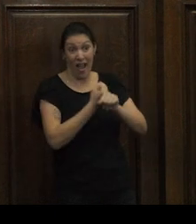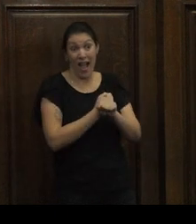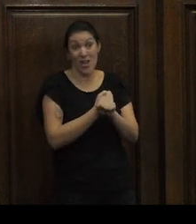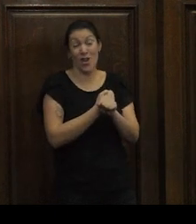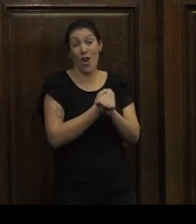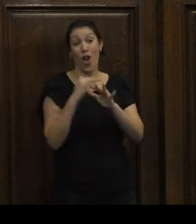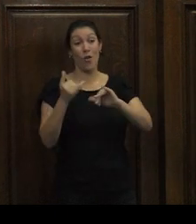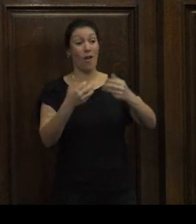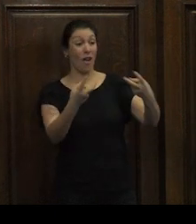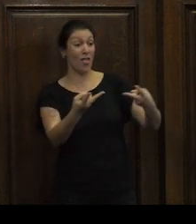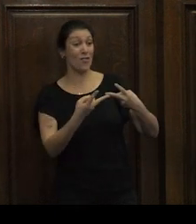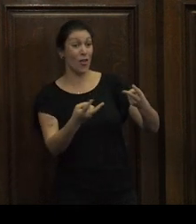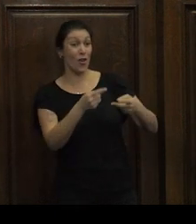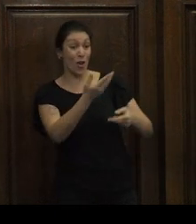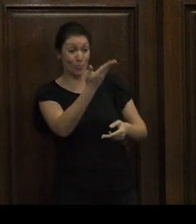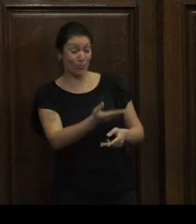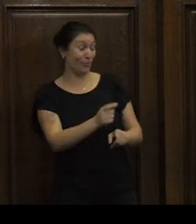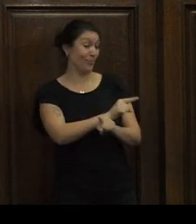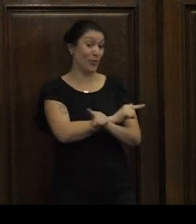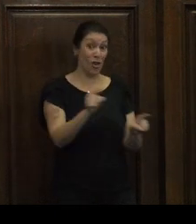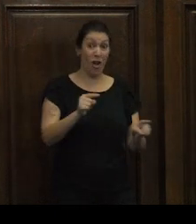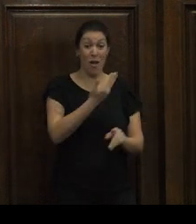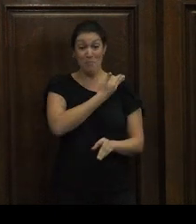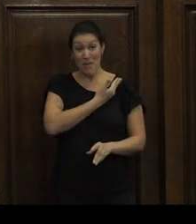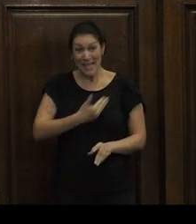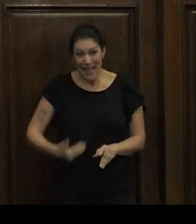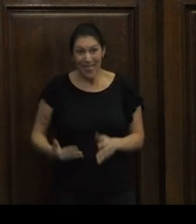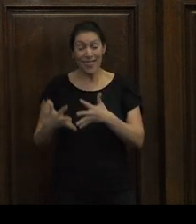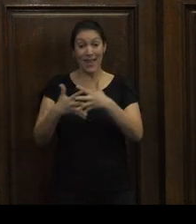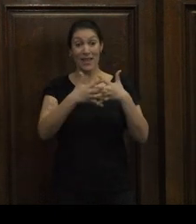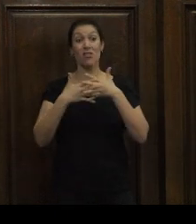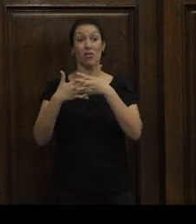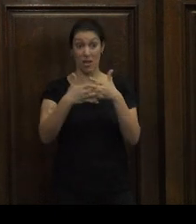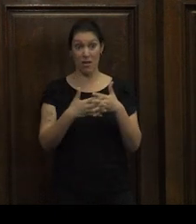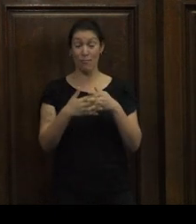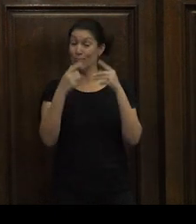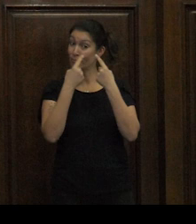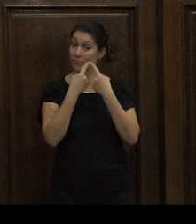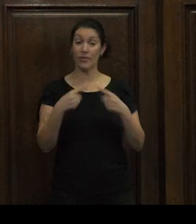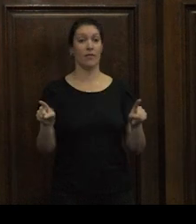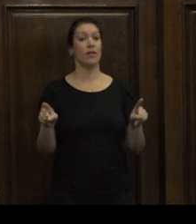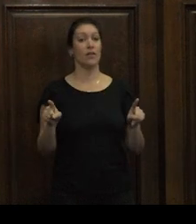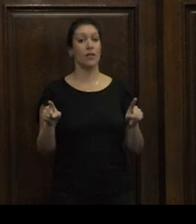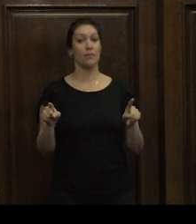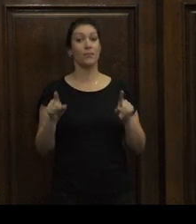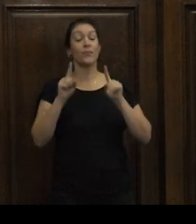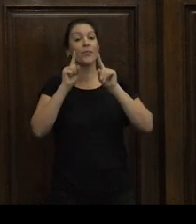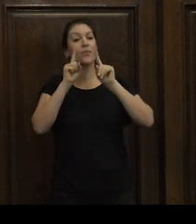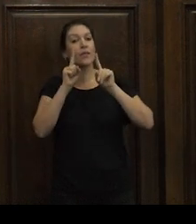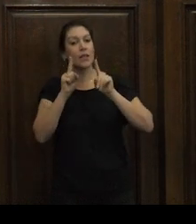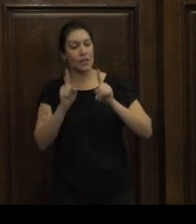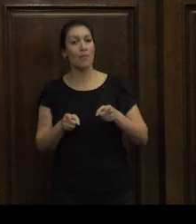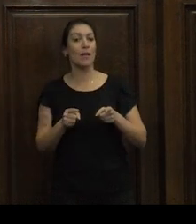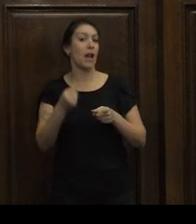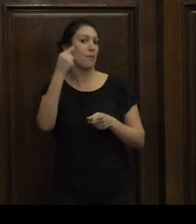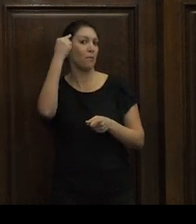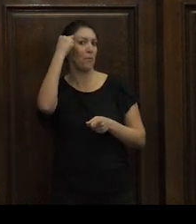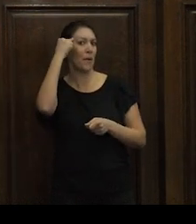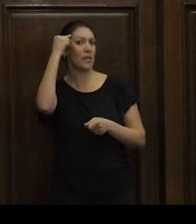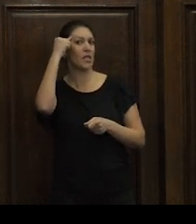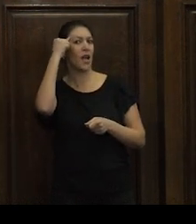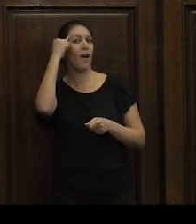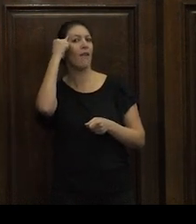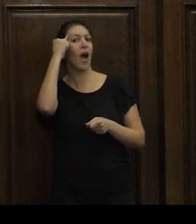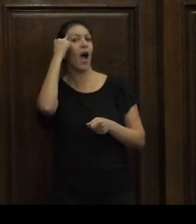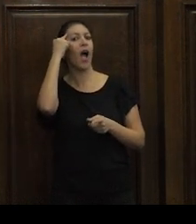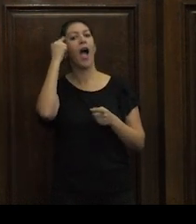jugando al fútbol con sus amiguitos en el potrero del barrio, sino que es el presidente de un país, que además se considera o se consideraba a sí mismo